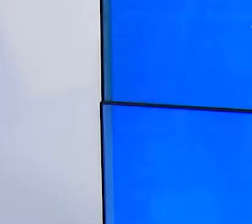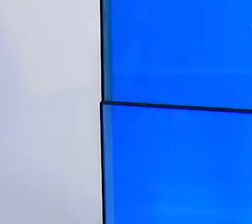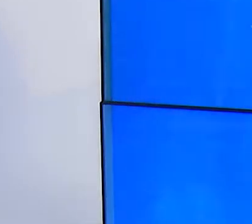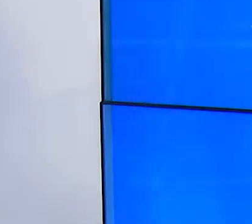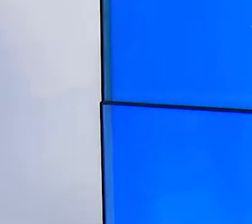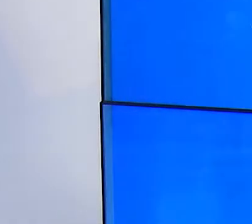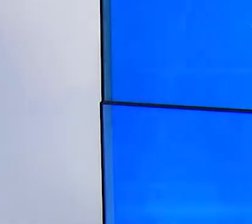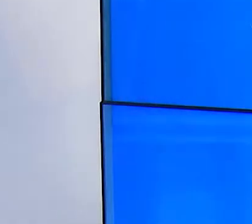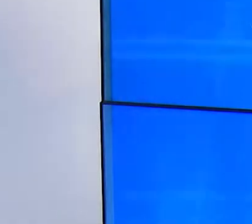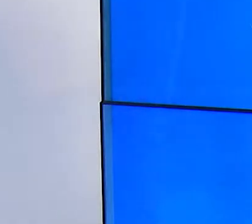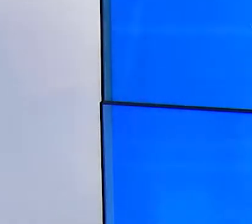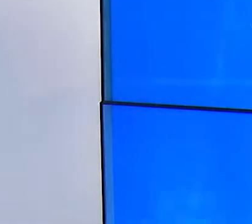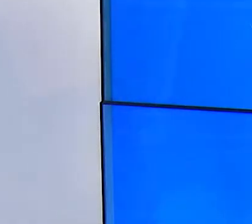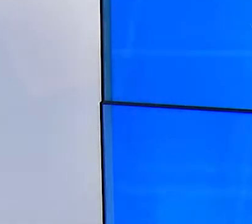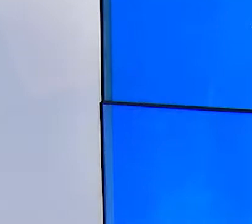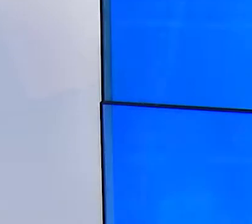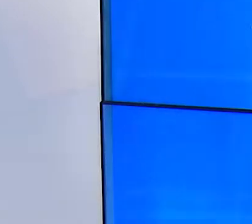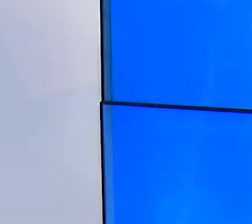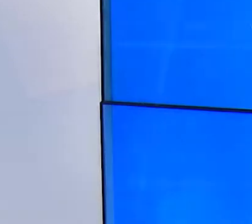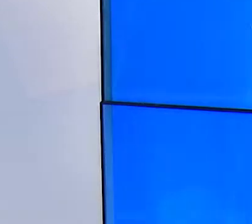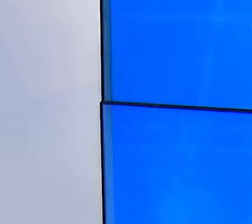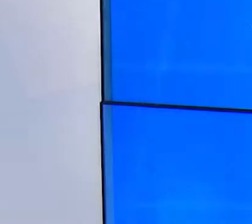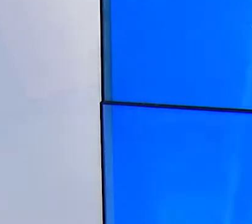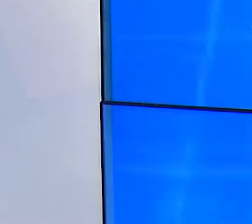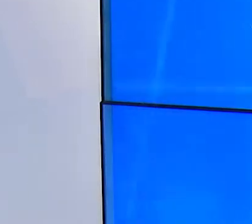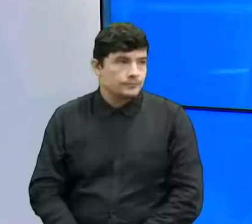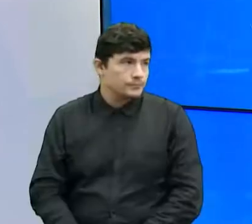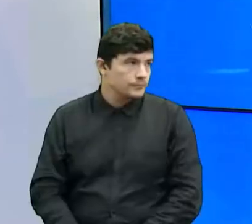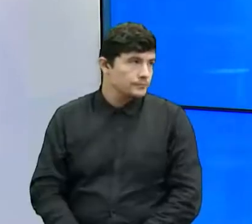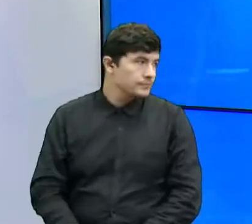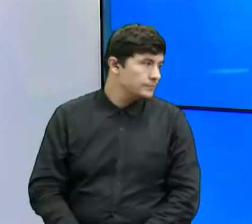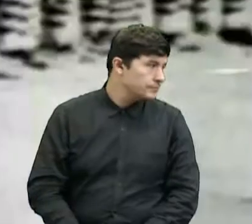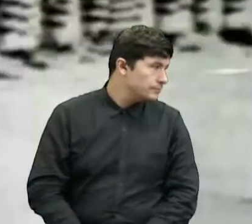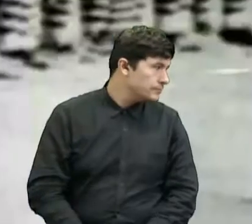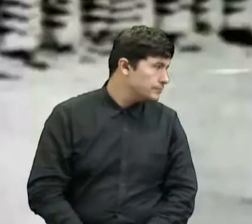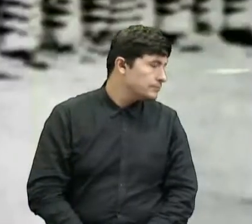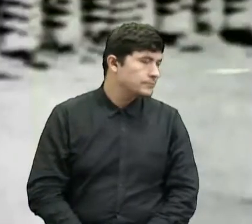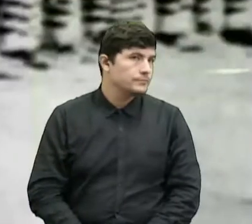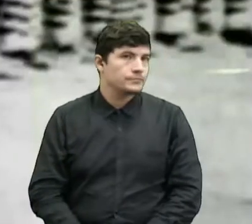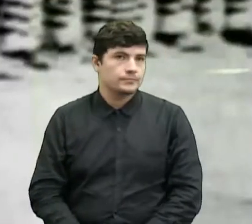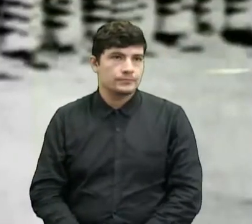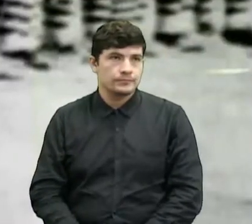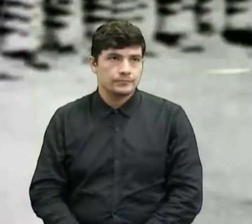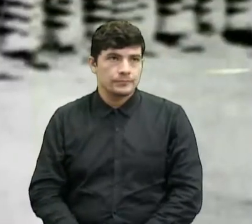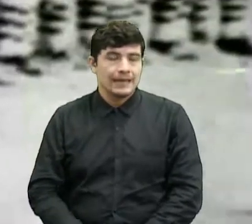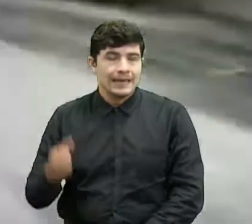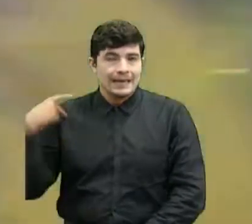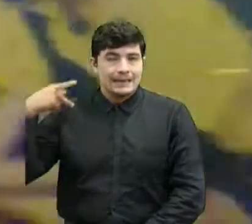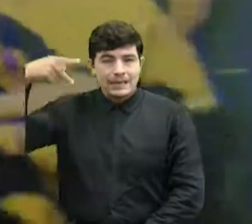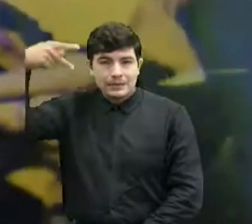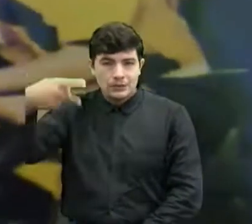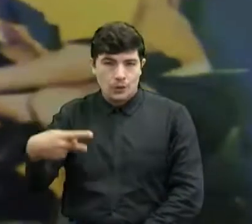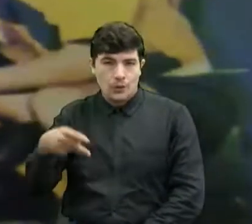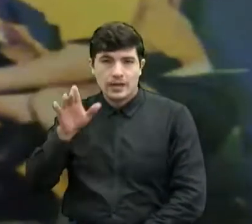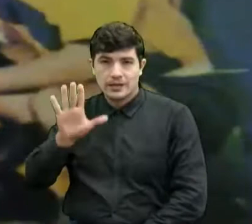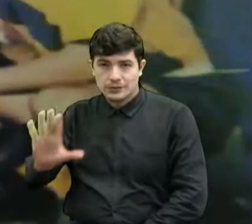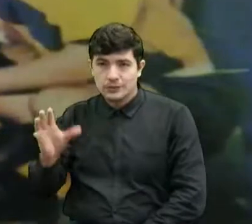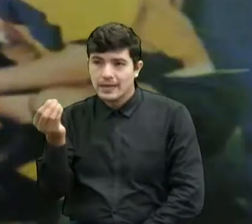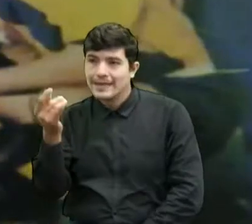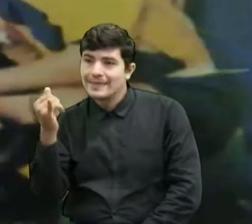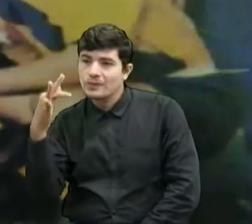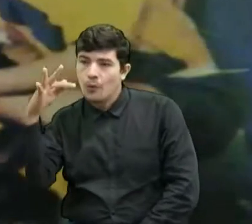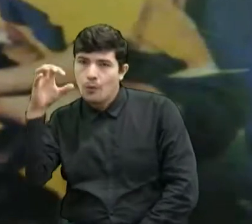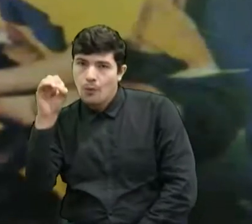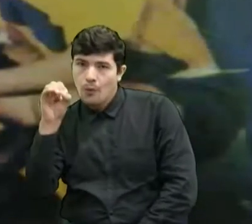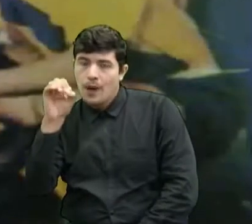Acá les contamos el resumen y las estadísticas de este choque sudamericano. La historia de choques en Quito entre Ecuador y